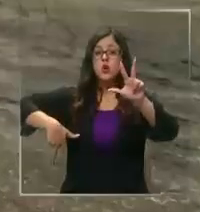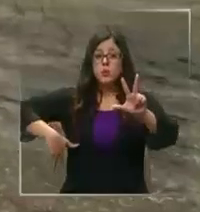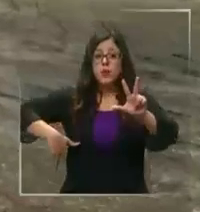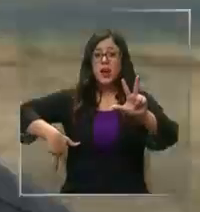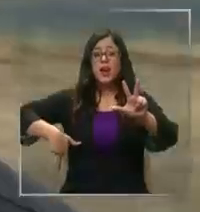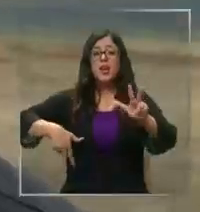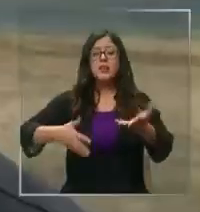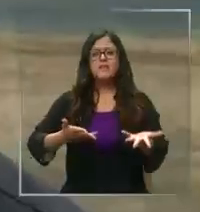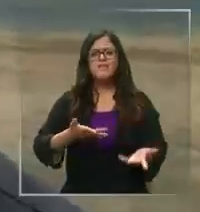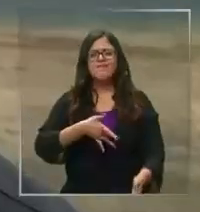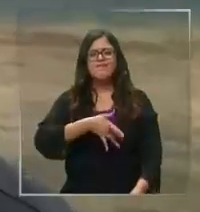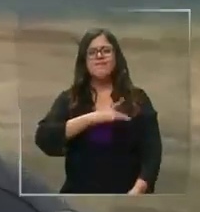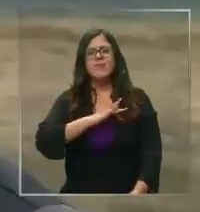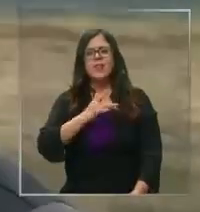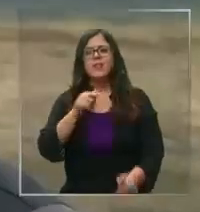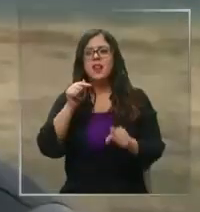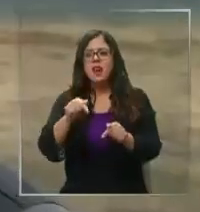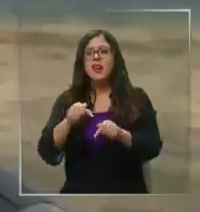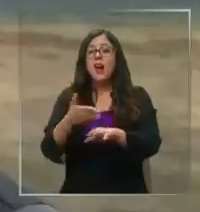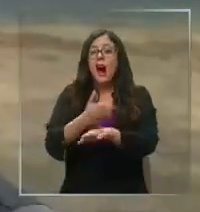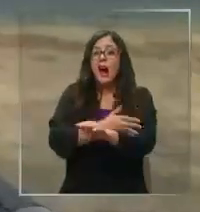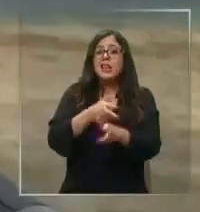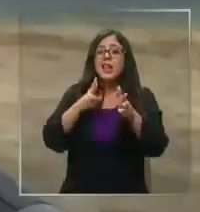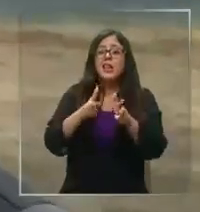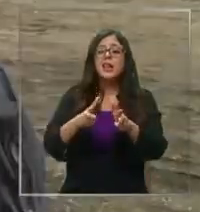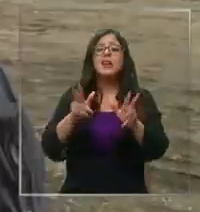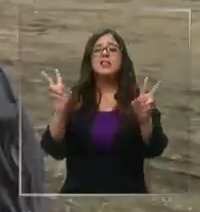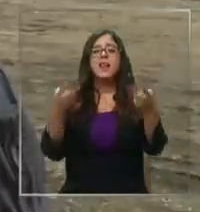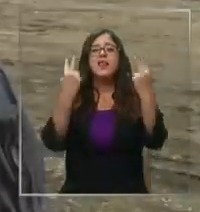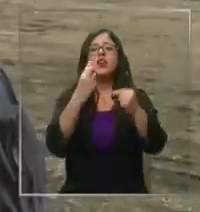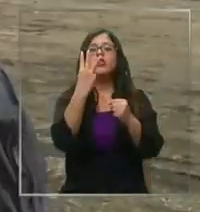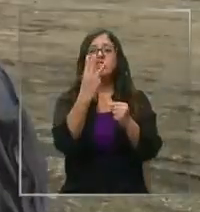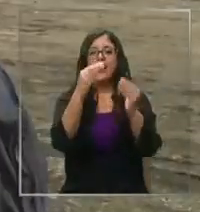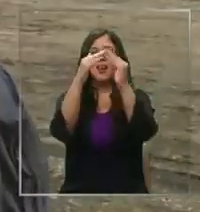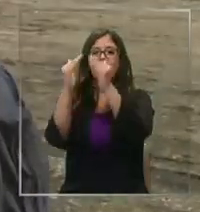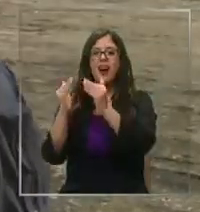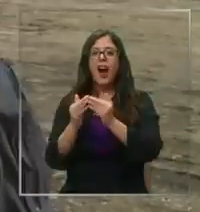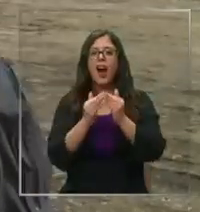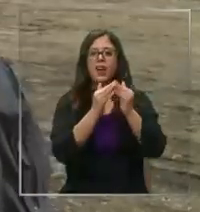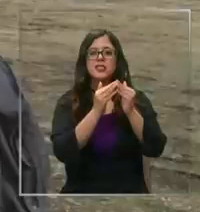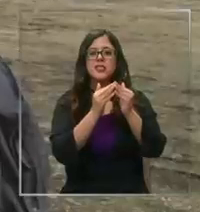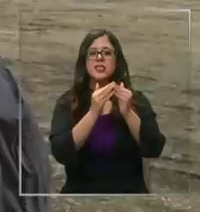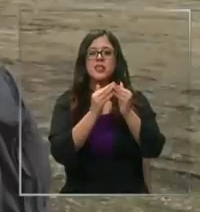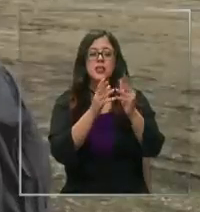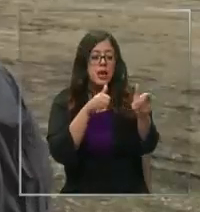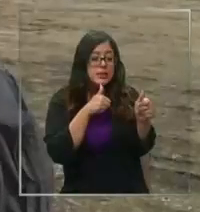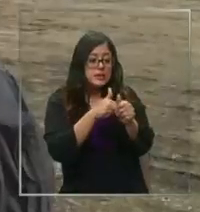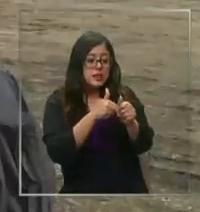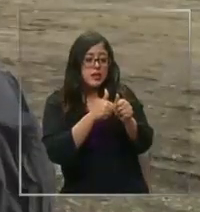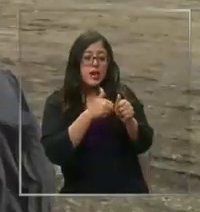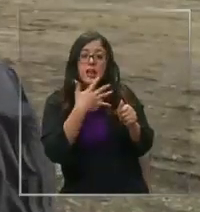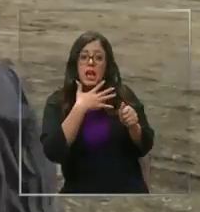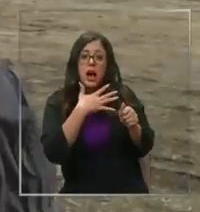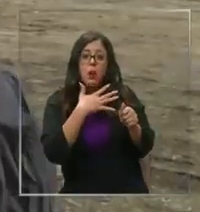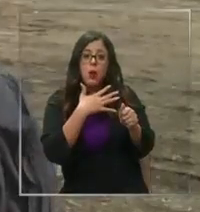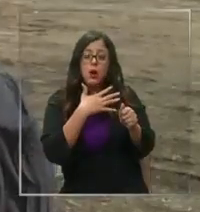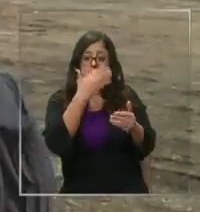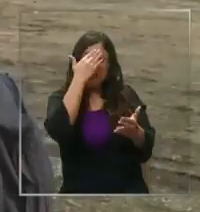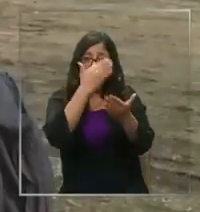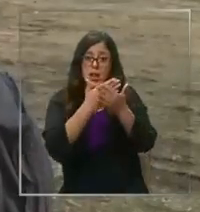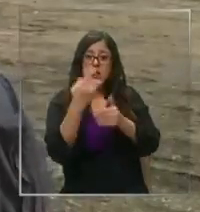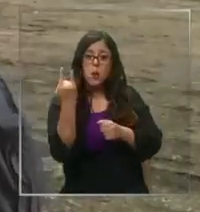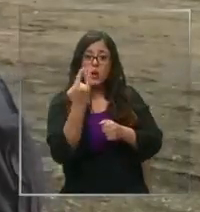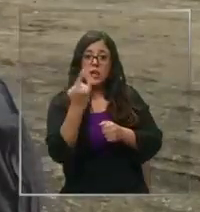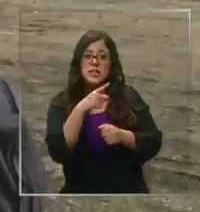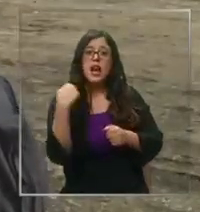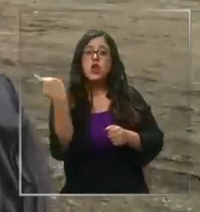ser amenazados lograron salvar a tres viviendas del fuego. Empezamos a coger agua en el punto más cercano, porque ante la emergencia nosotros